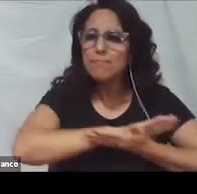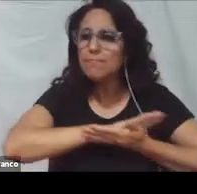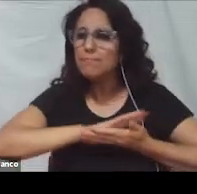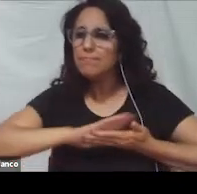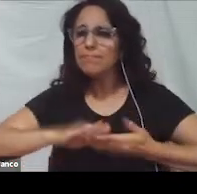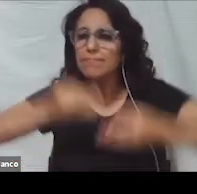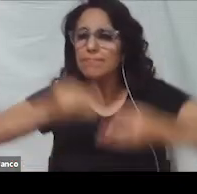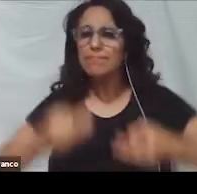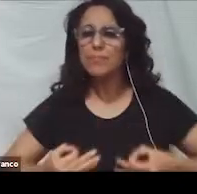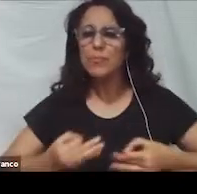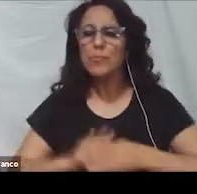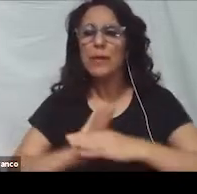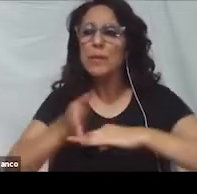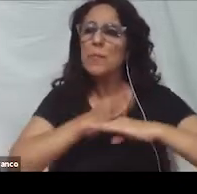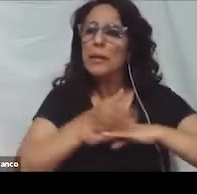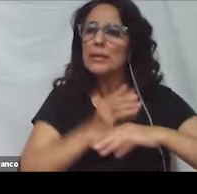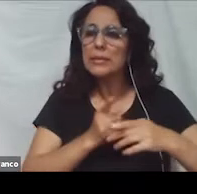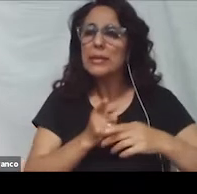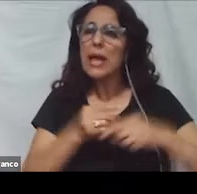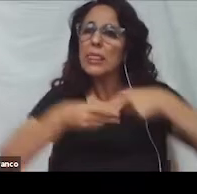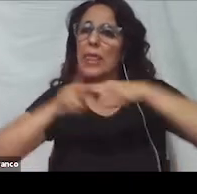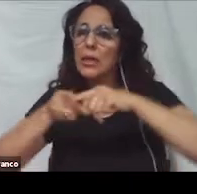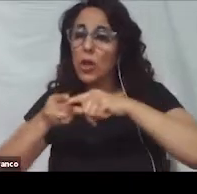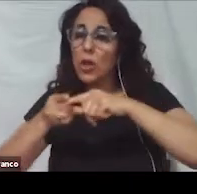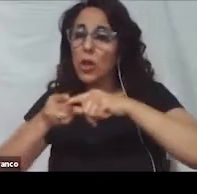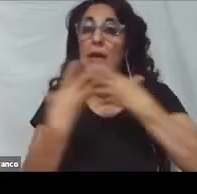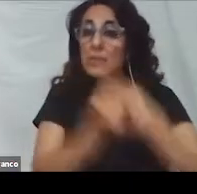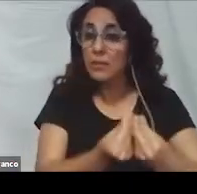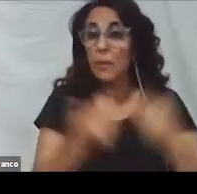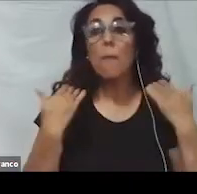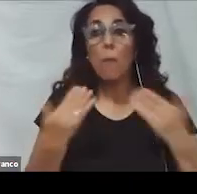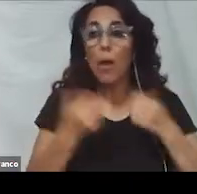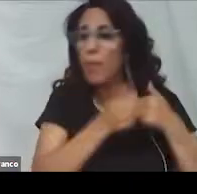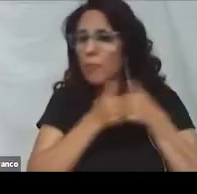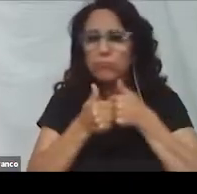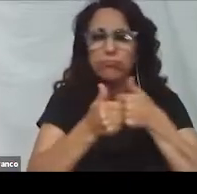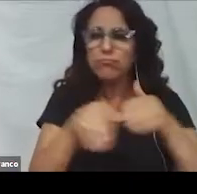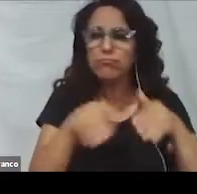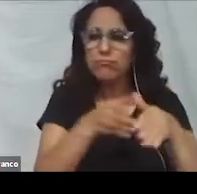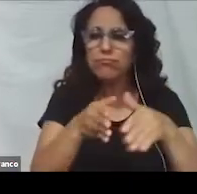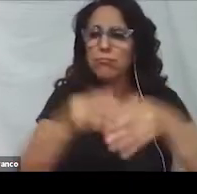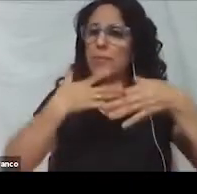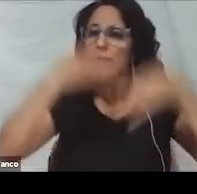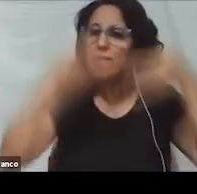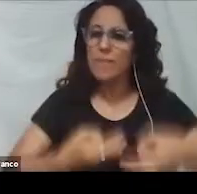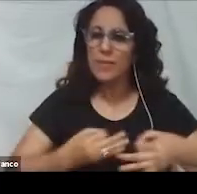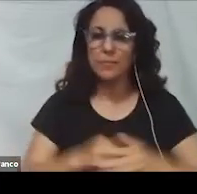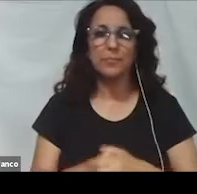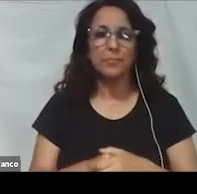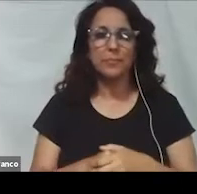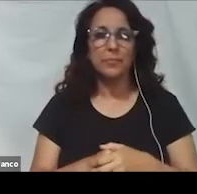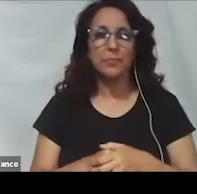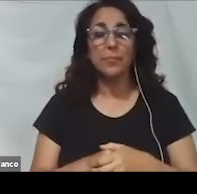estructura en nuestros sitios web o en nuestras aplicaciones para que la tecnología asistiva pueda recorrerla como se debe,